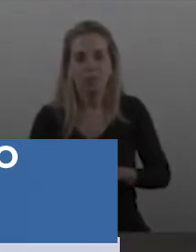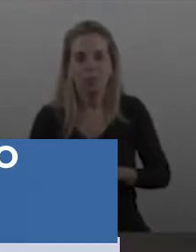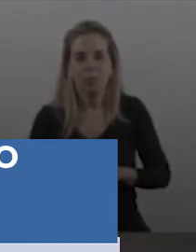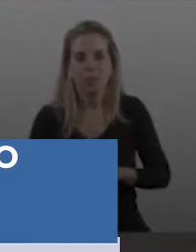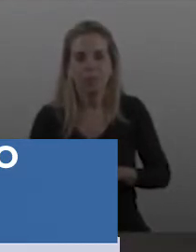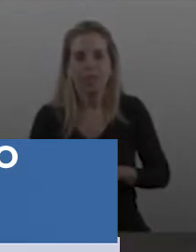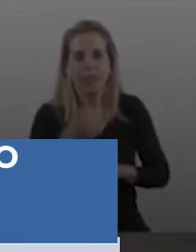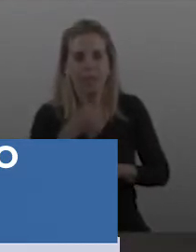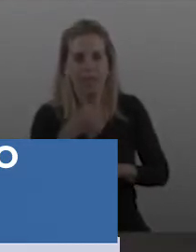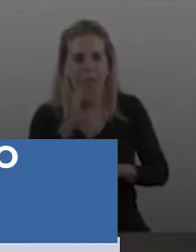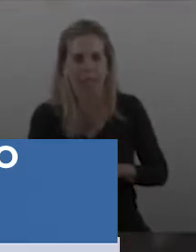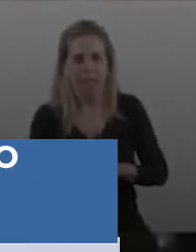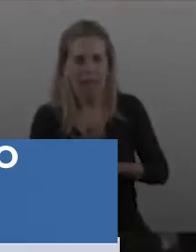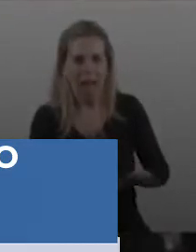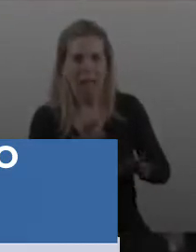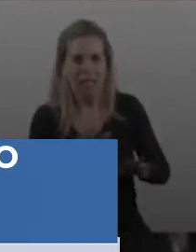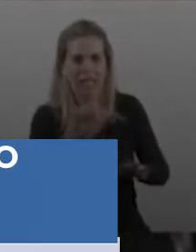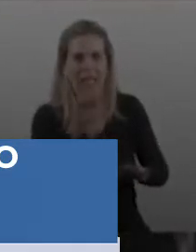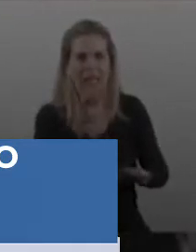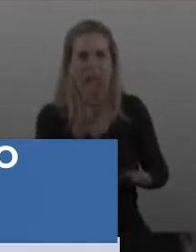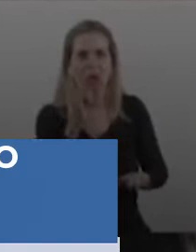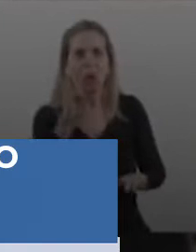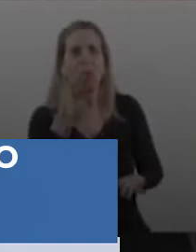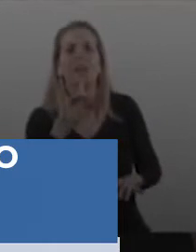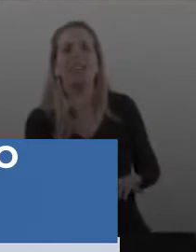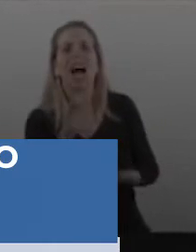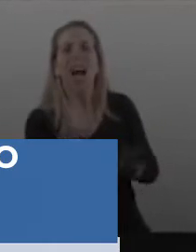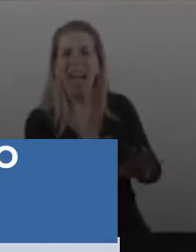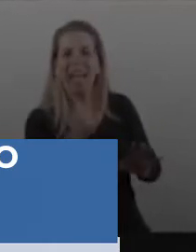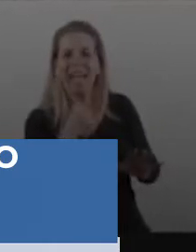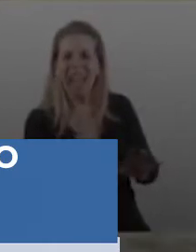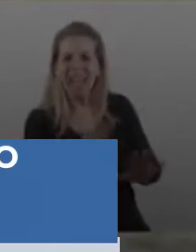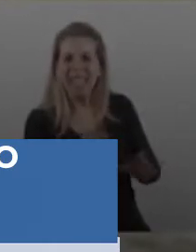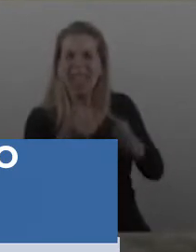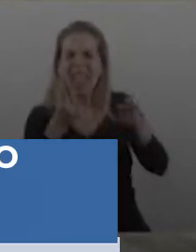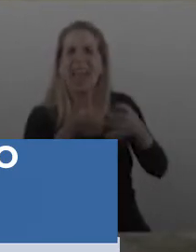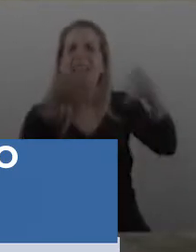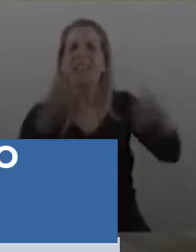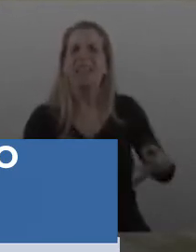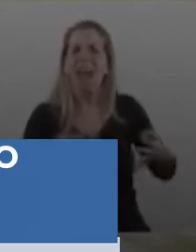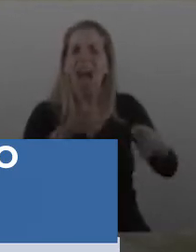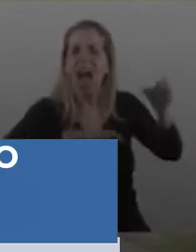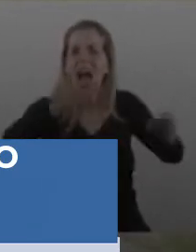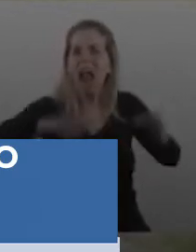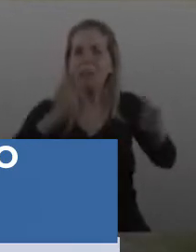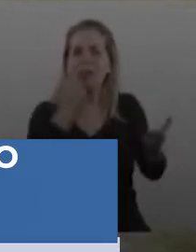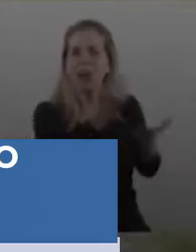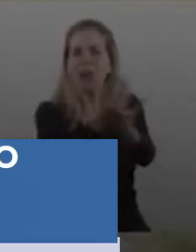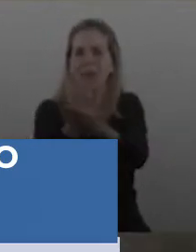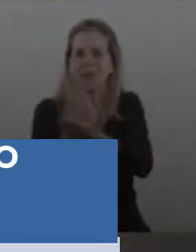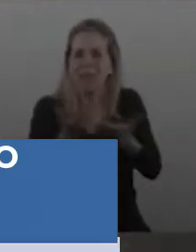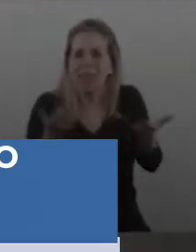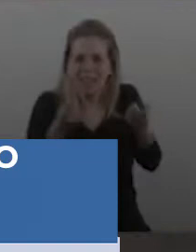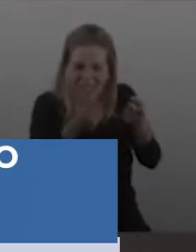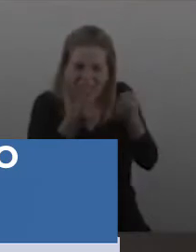queremos urbanizar La Rubita porque queremos darle dignidad a cada uno de los que viven allí. Porque lo